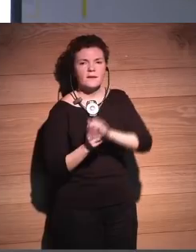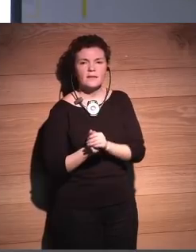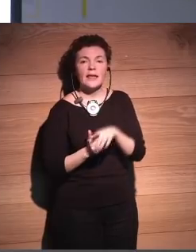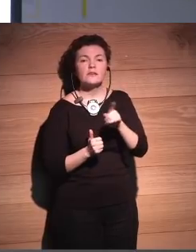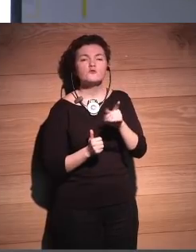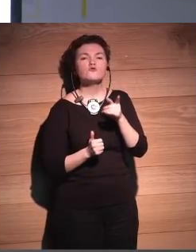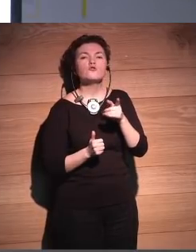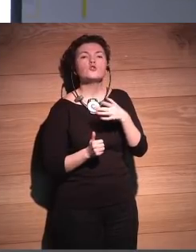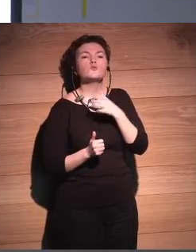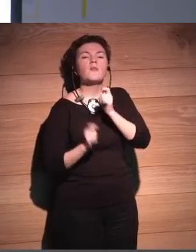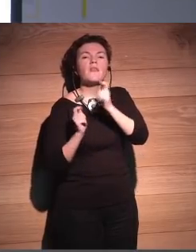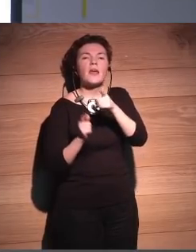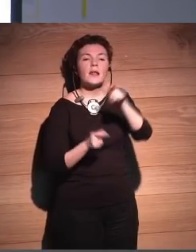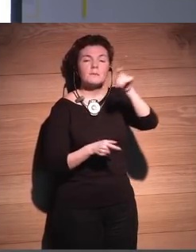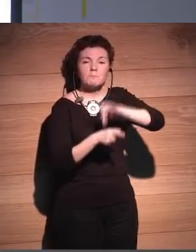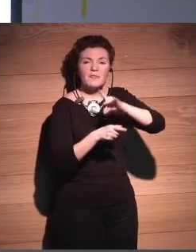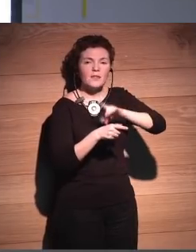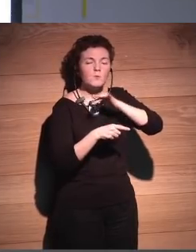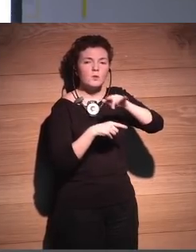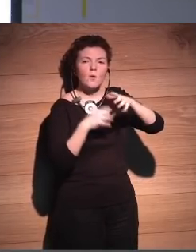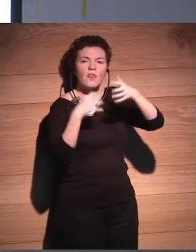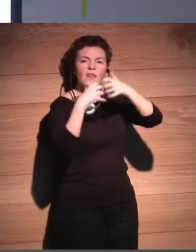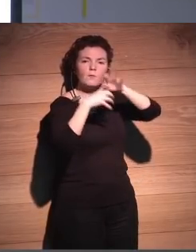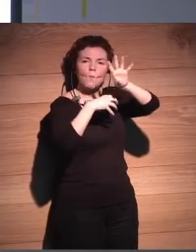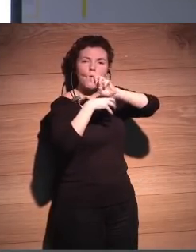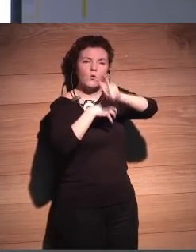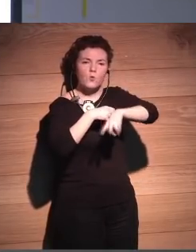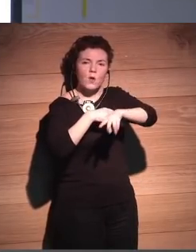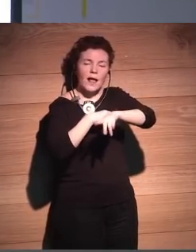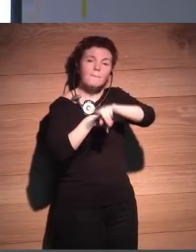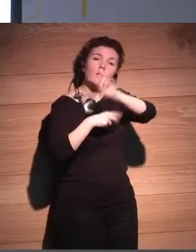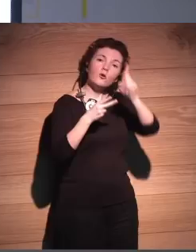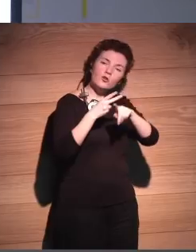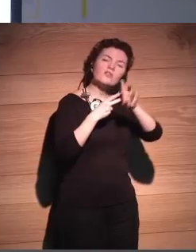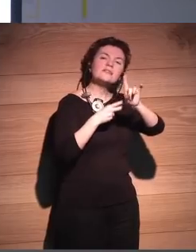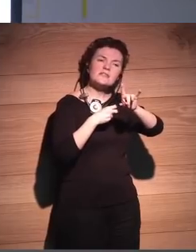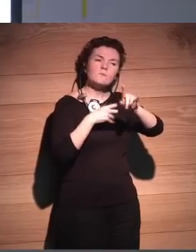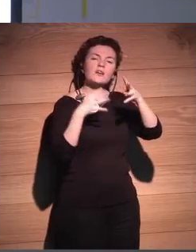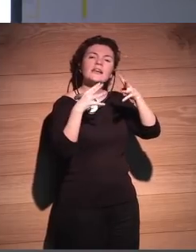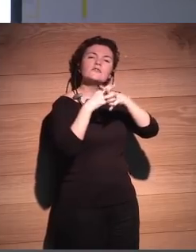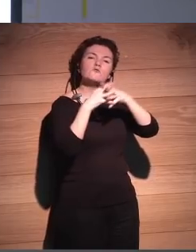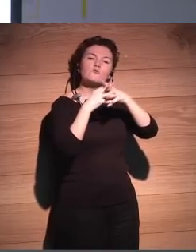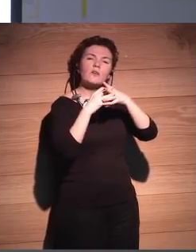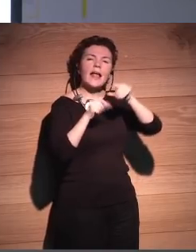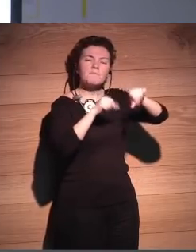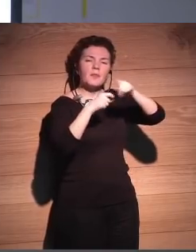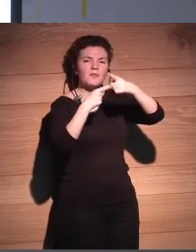Esto no se lo podemos dar a los pacientes porque nunca llega al cerebro, pero este sí. Esta es una estructura química diferente,